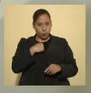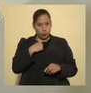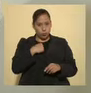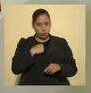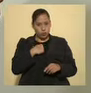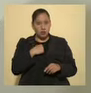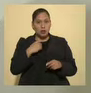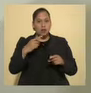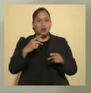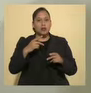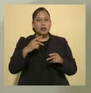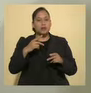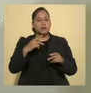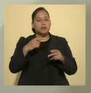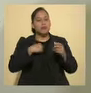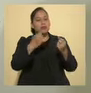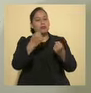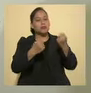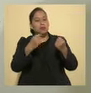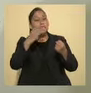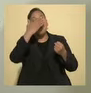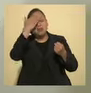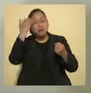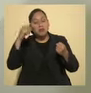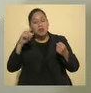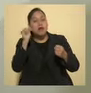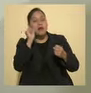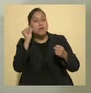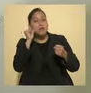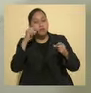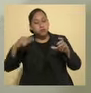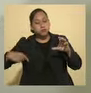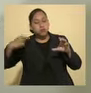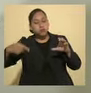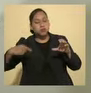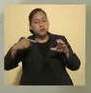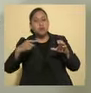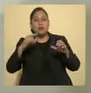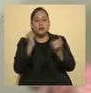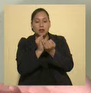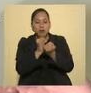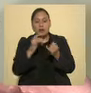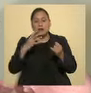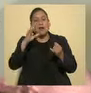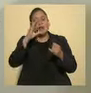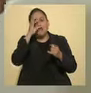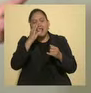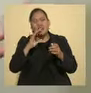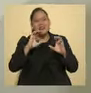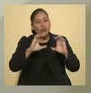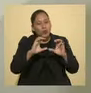un desconocimiento mío fue el que... Y desconocimiento también de la gente que te apoya, ¿no?